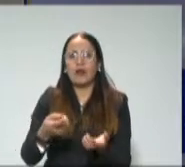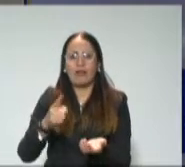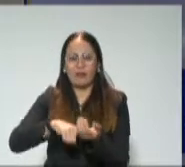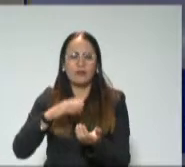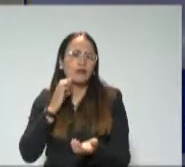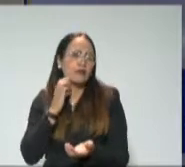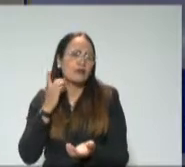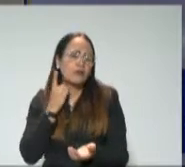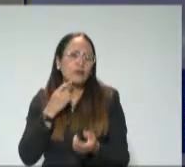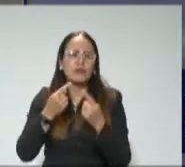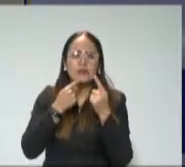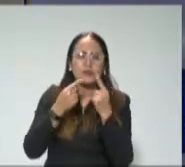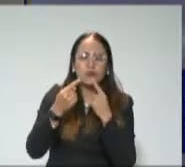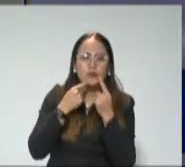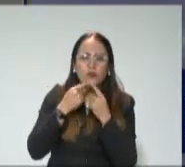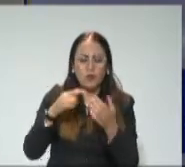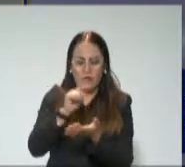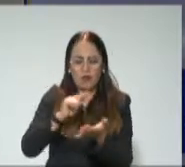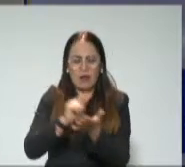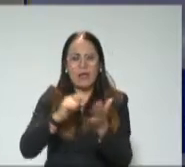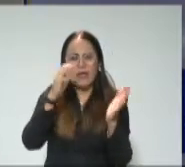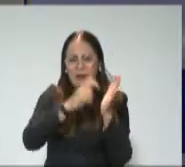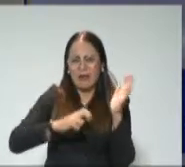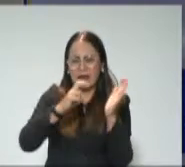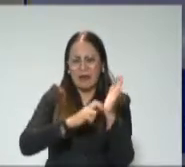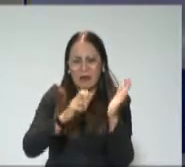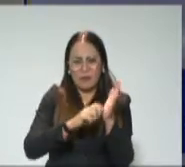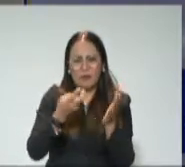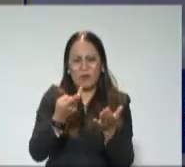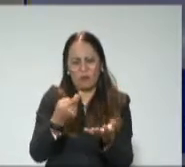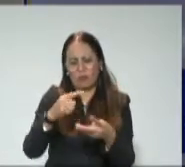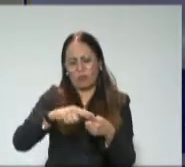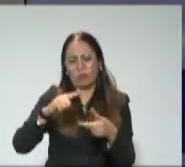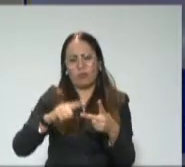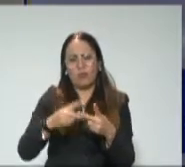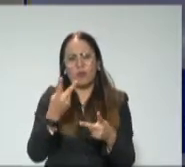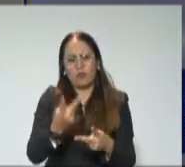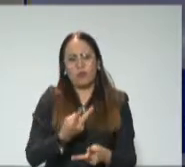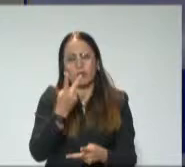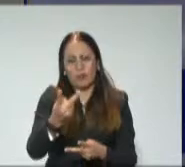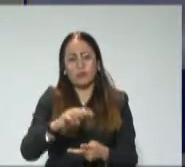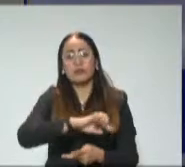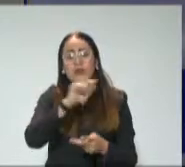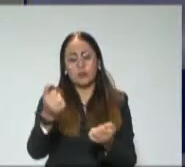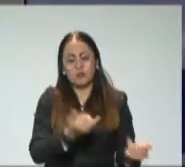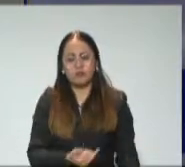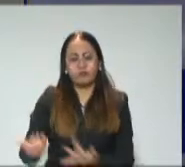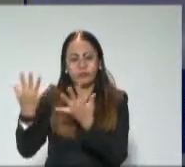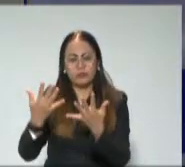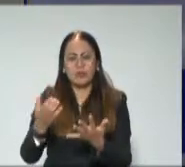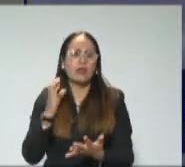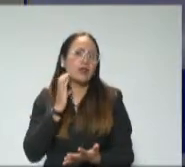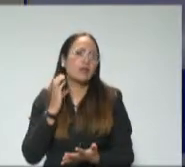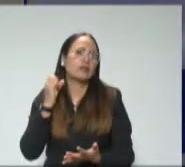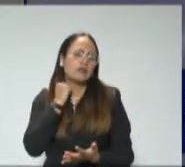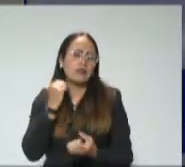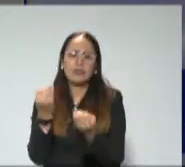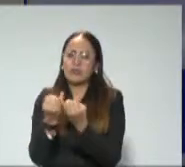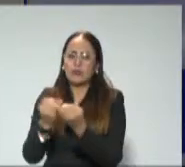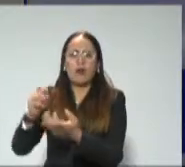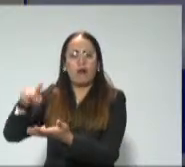diputados las reformas sobre estos dos ordenamientos pasaron al senado que a la vez había suspendido sus